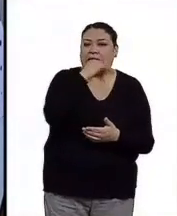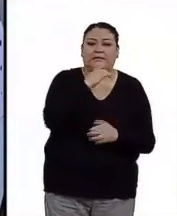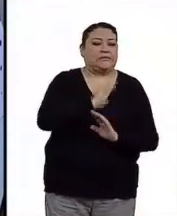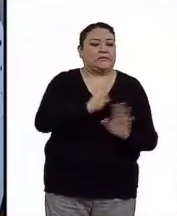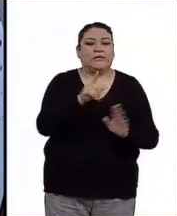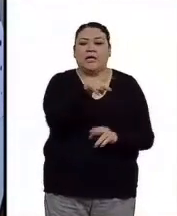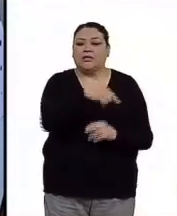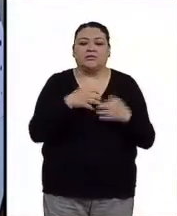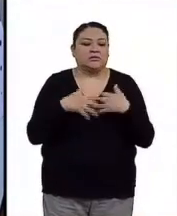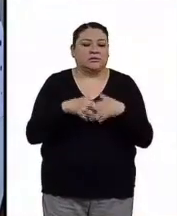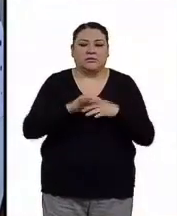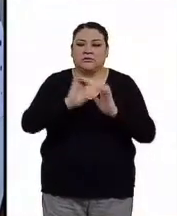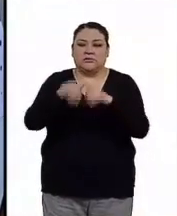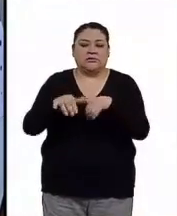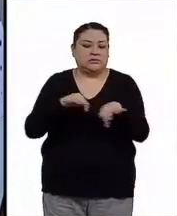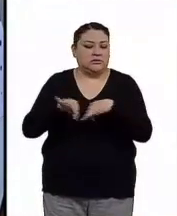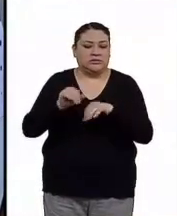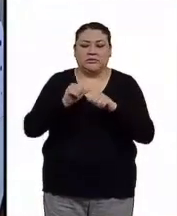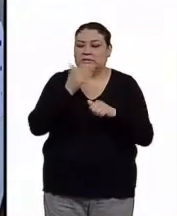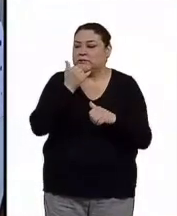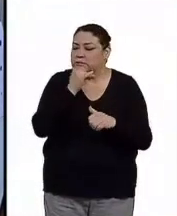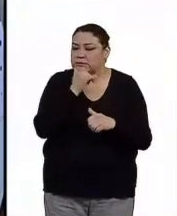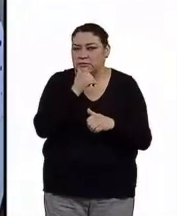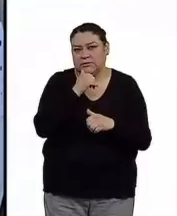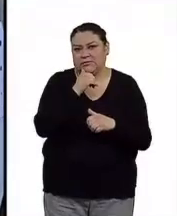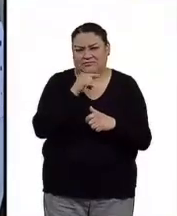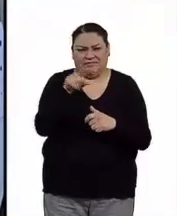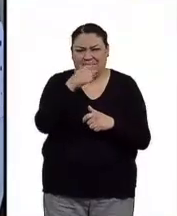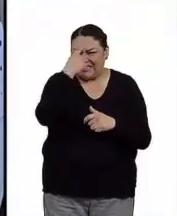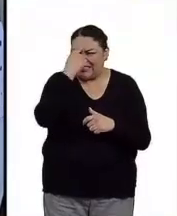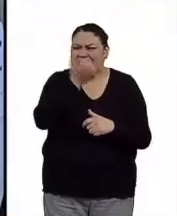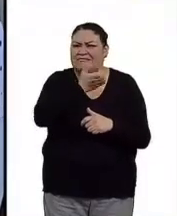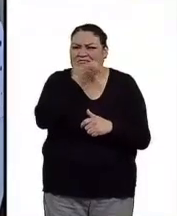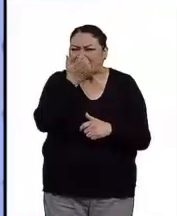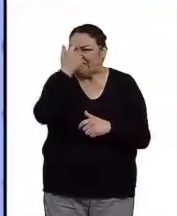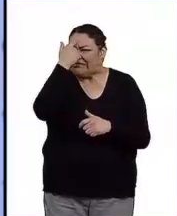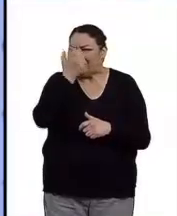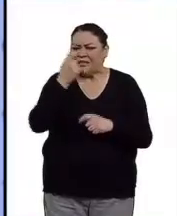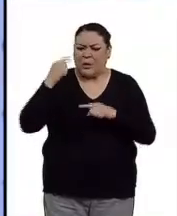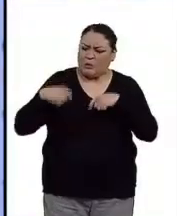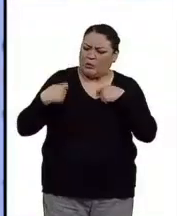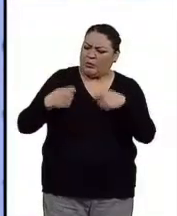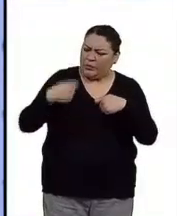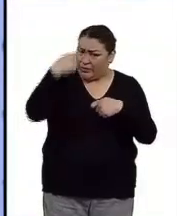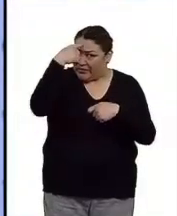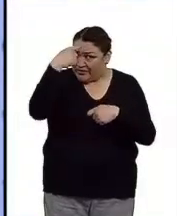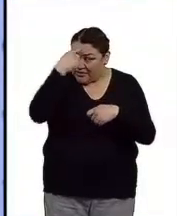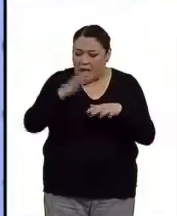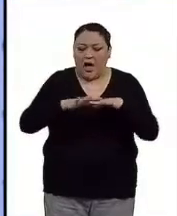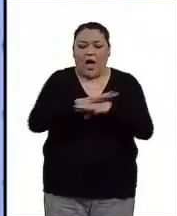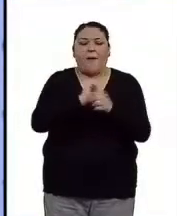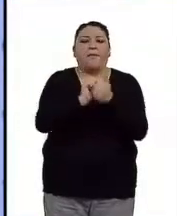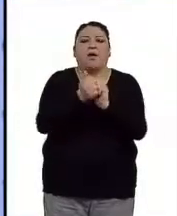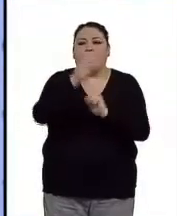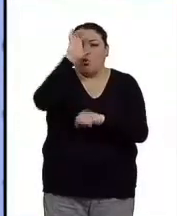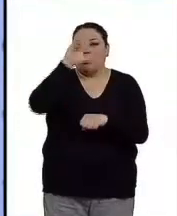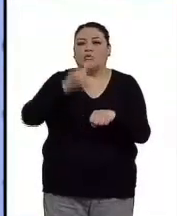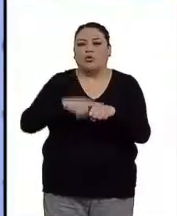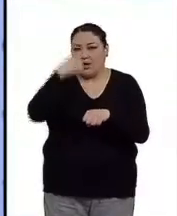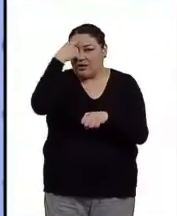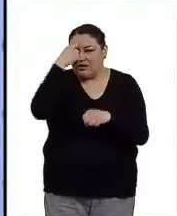las empresas no son empleadas eficientes, por así decirlo, cómo toda esta concepción tiene que ir cambiando para que efectivamente nosotros podamos